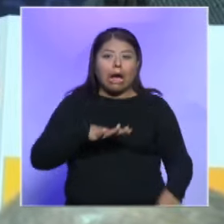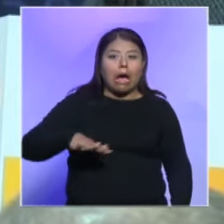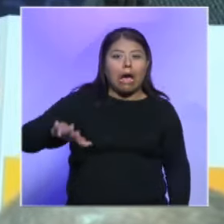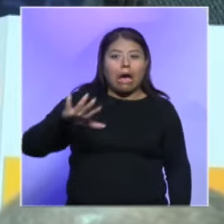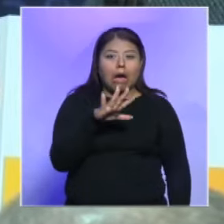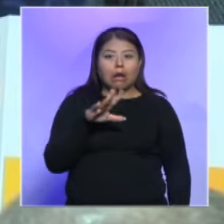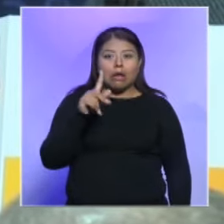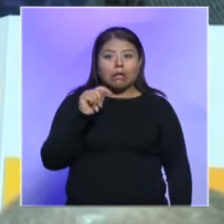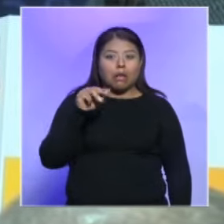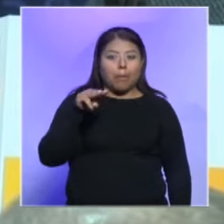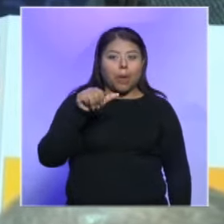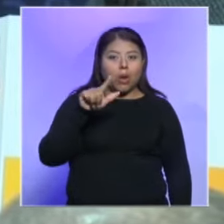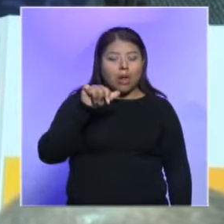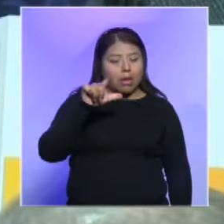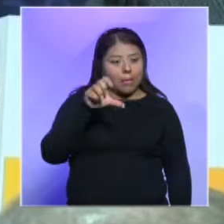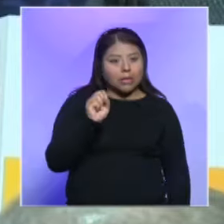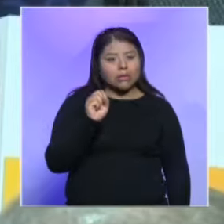un índice del